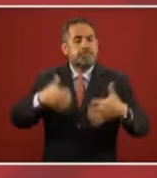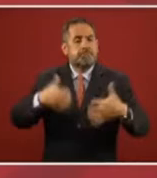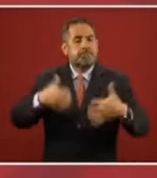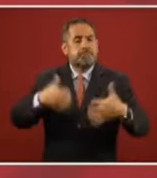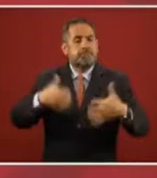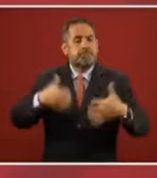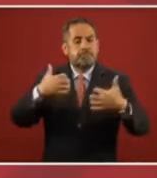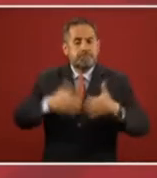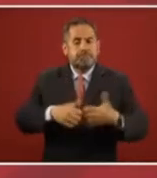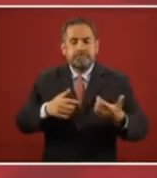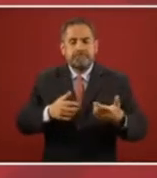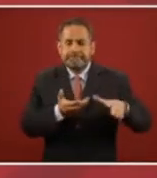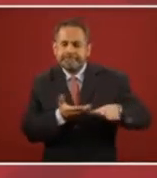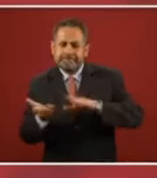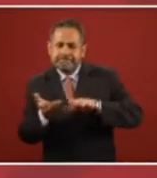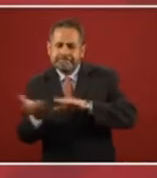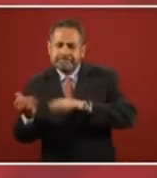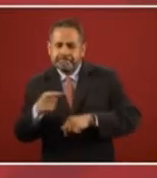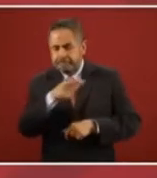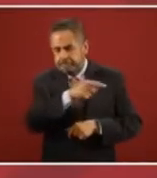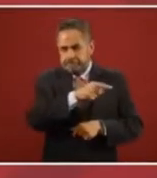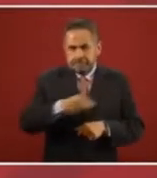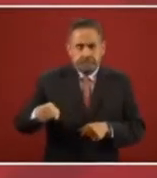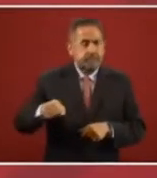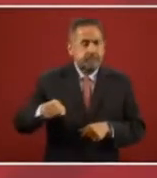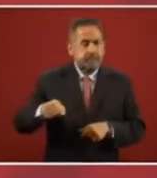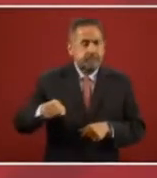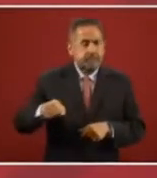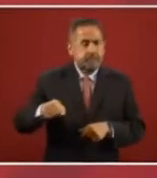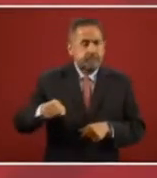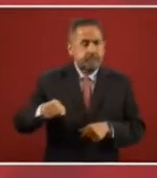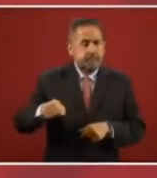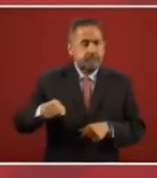campeones y con trabajadores